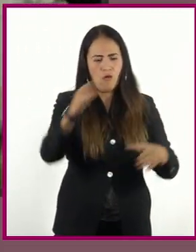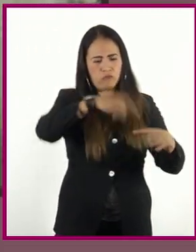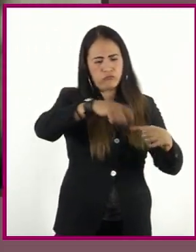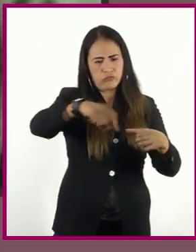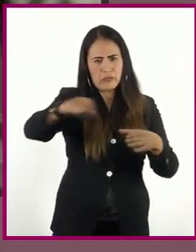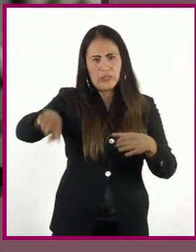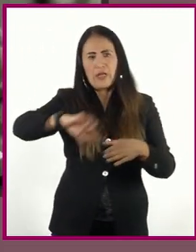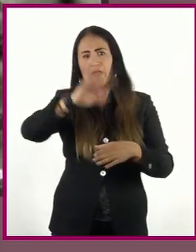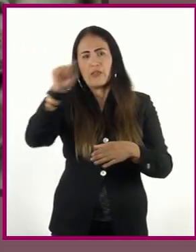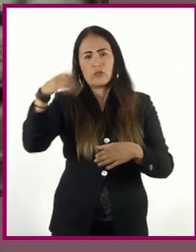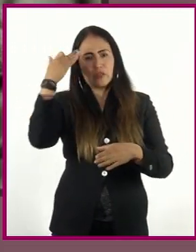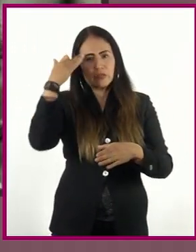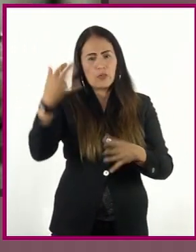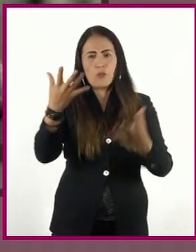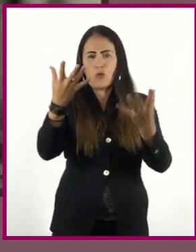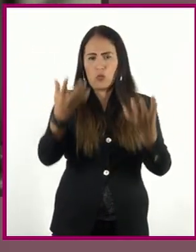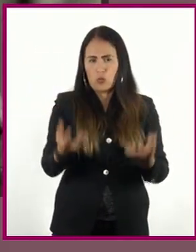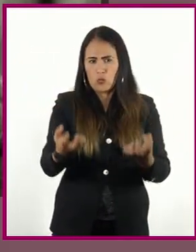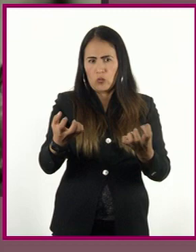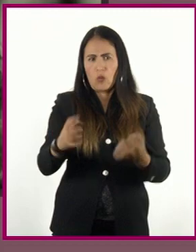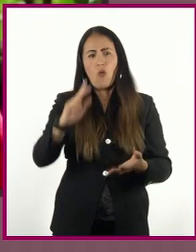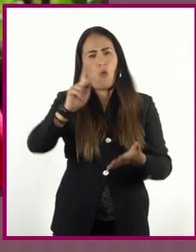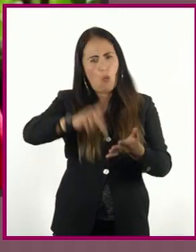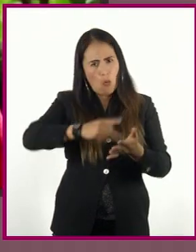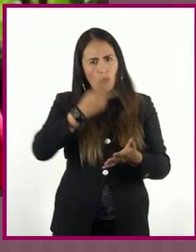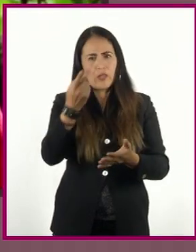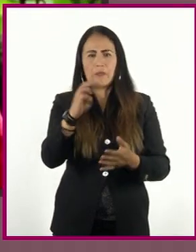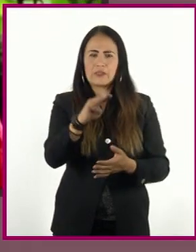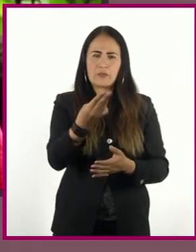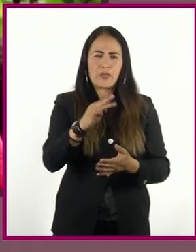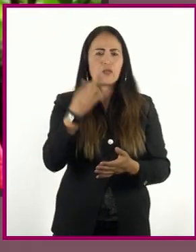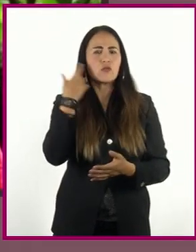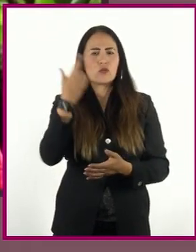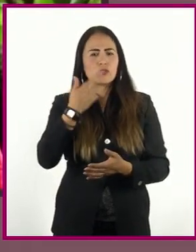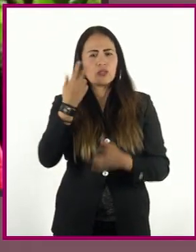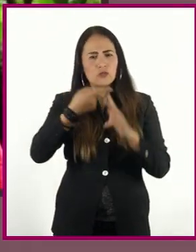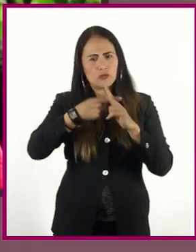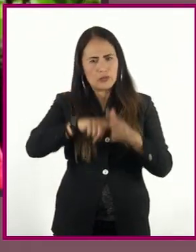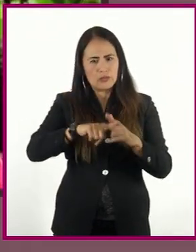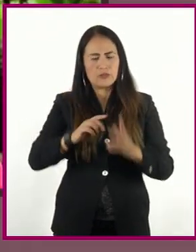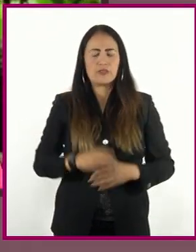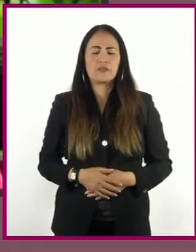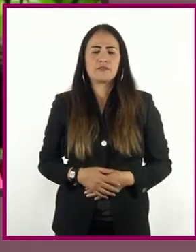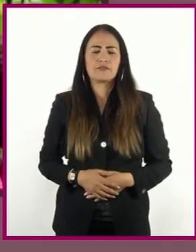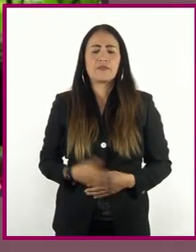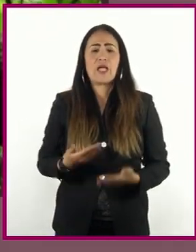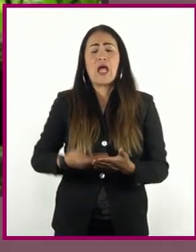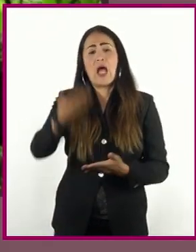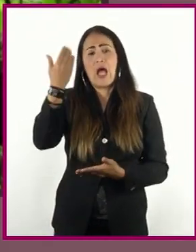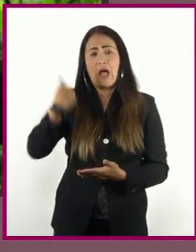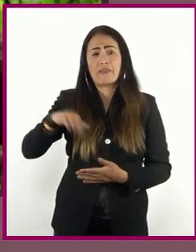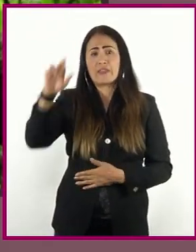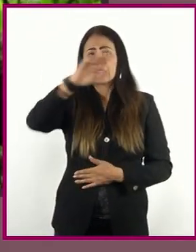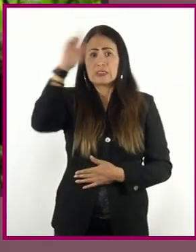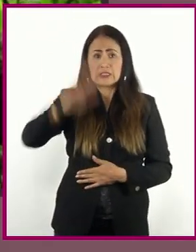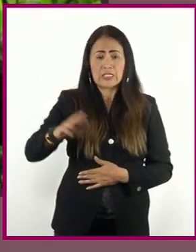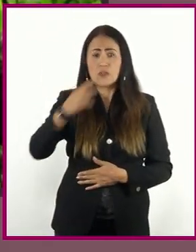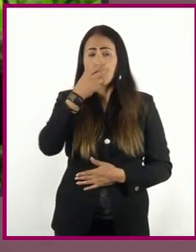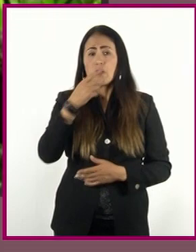la seca, y entonces vuelve a darse el ritual en mayo. Y antiguamente se decía que cuando nos pegaba el rayo era mandado por